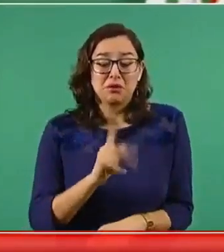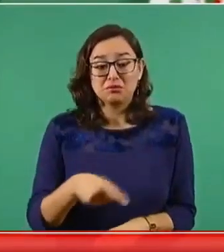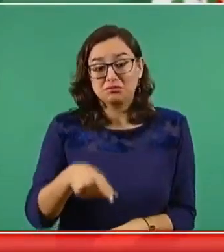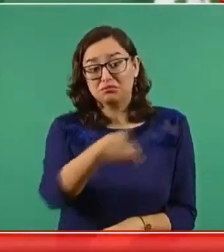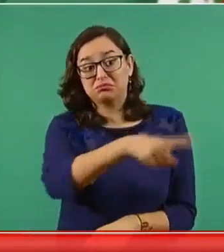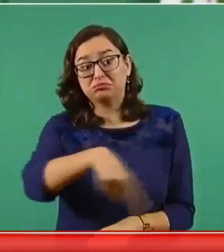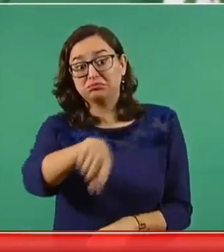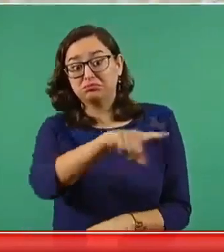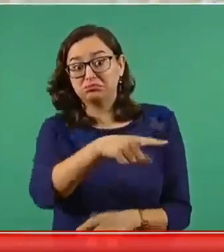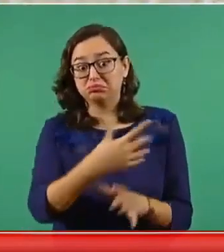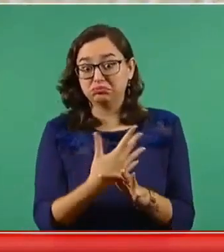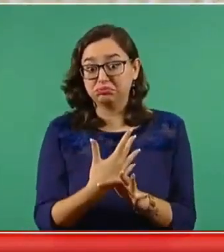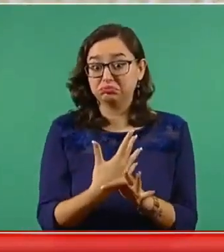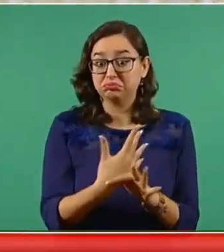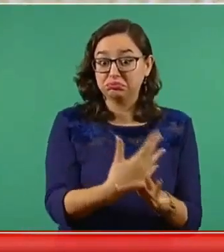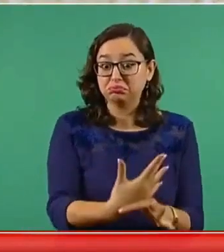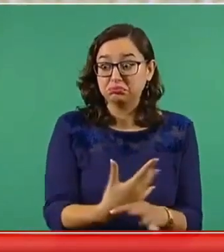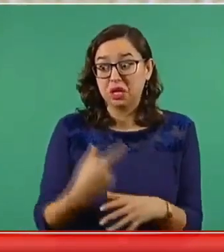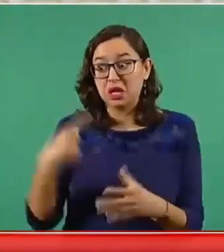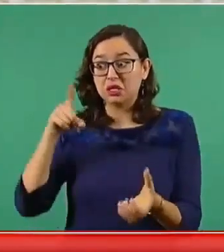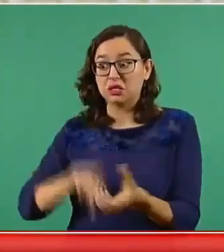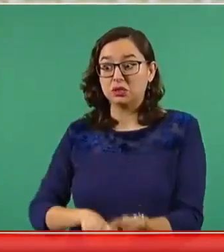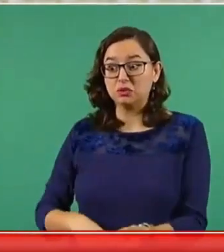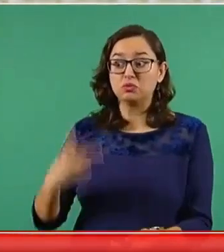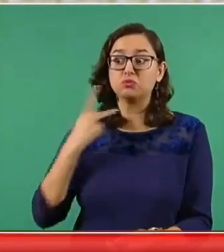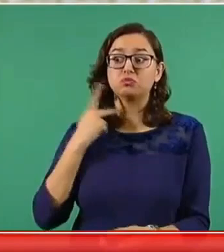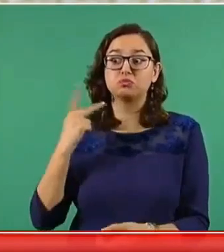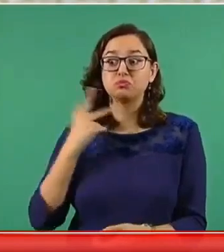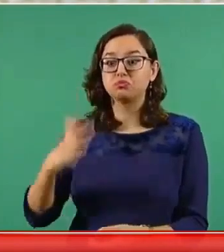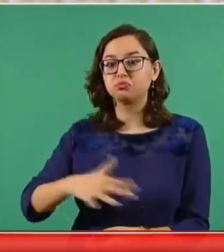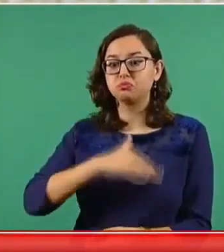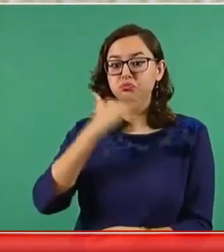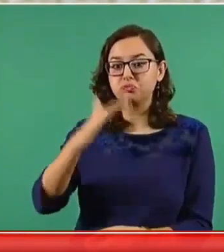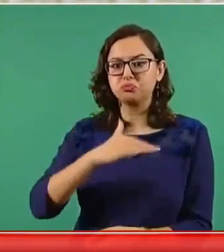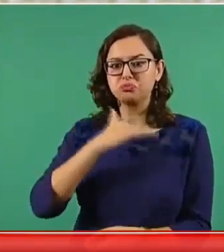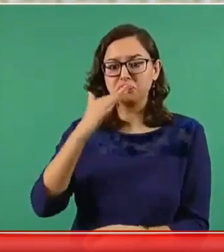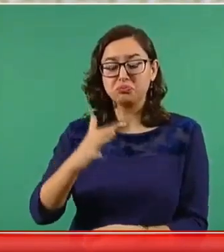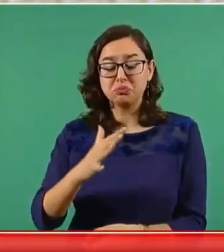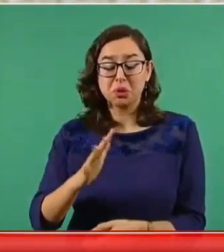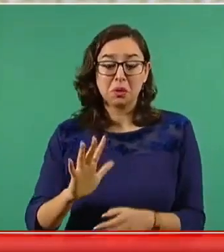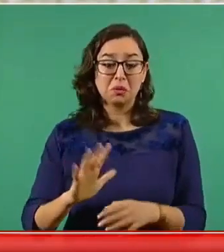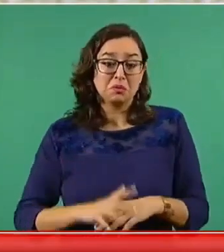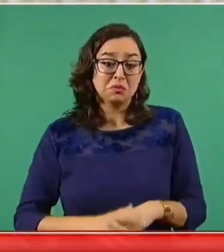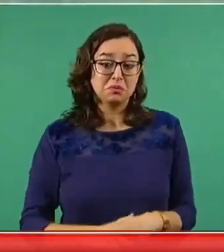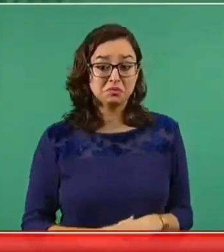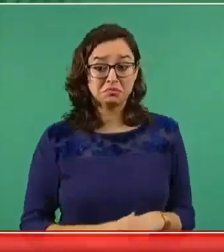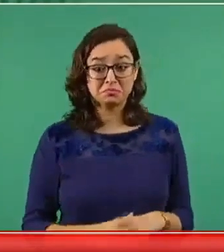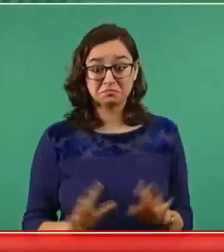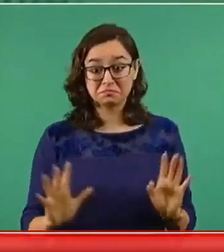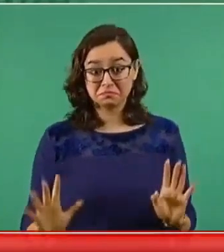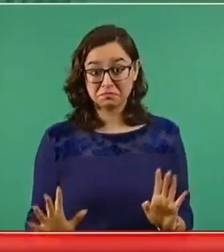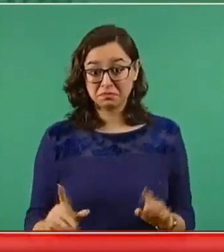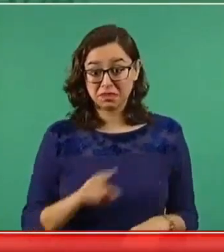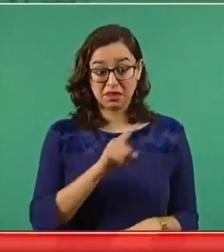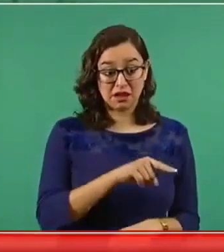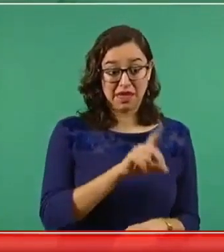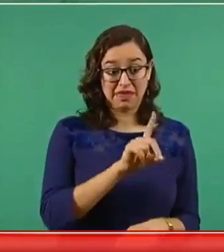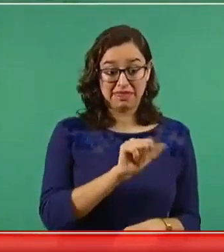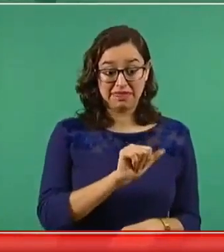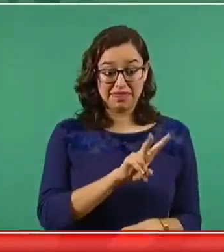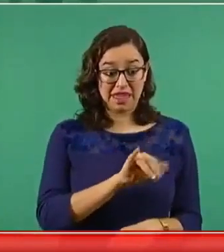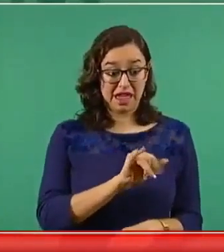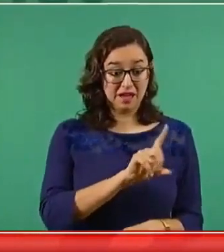sobre este nuevo vídeo pues fue un trato personal entre david león